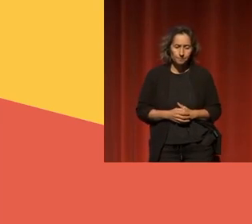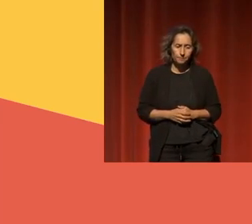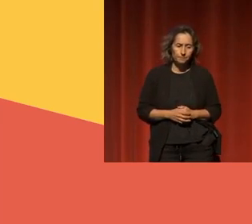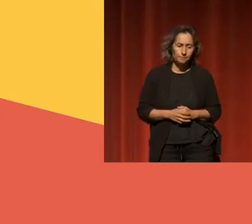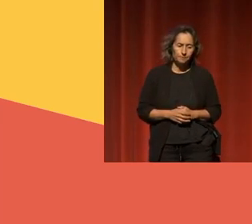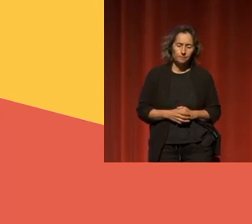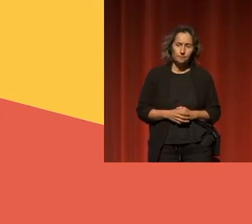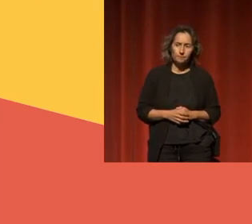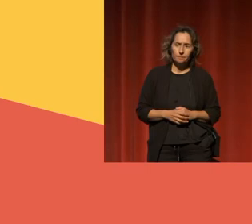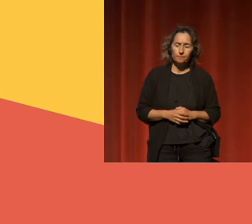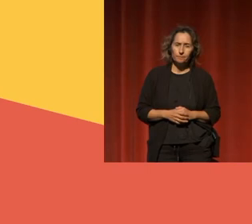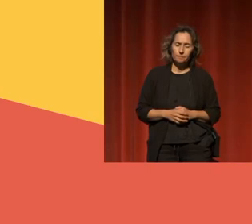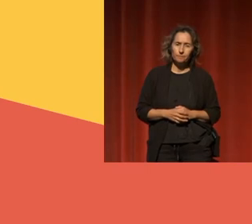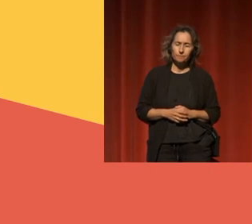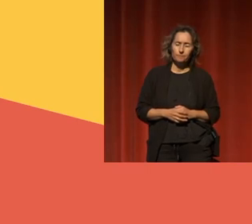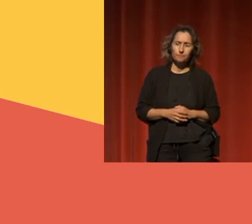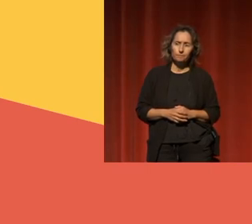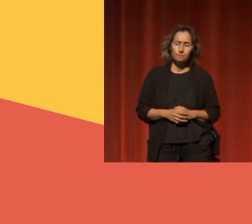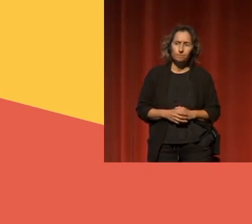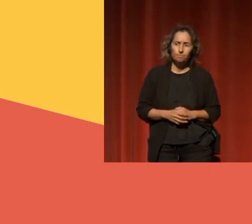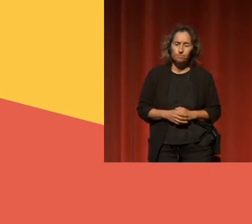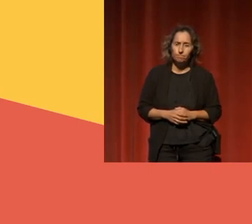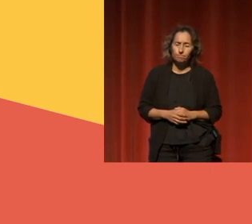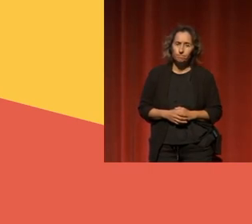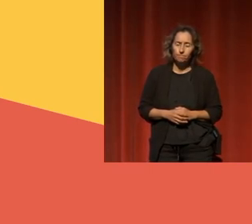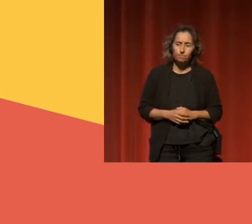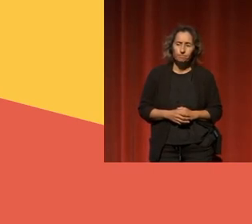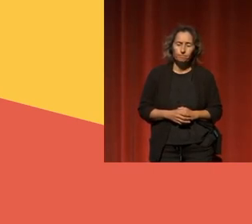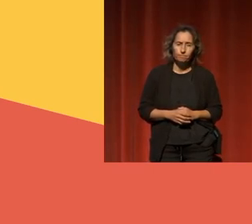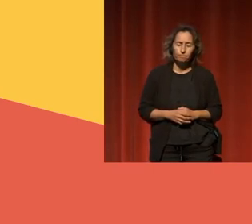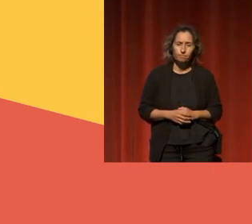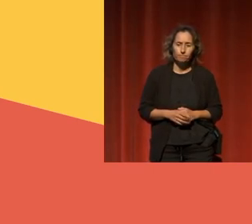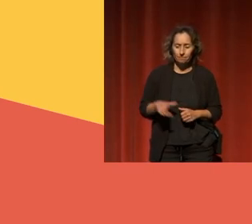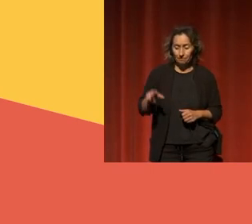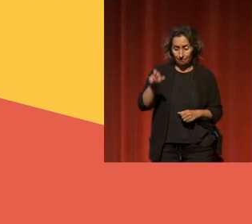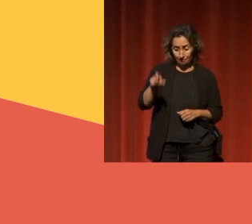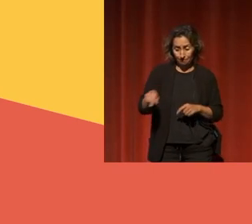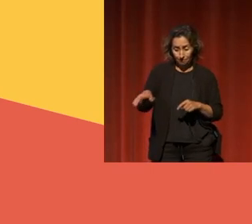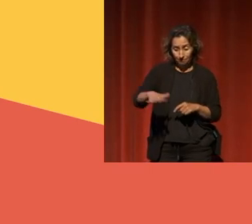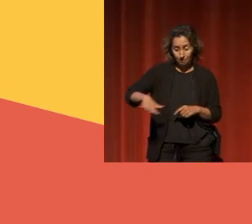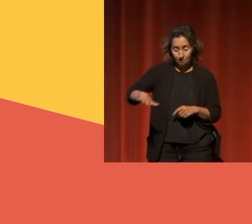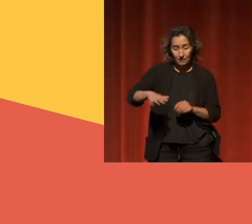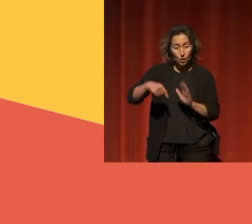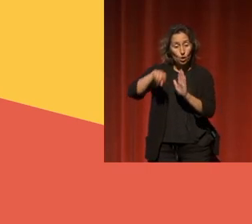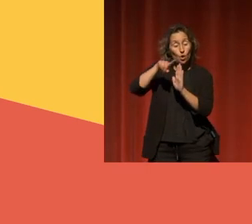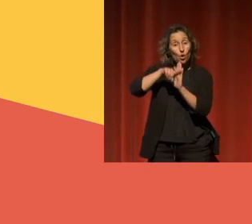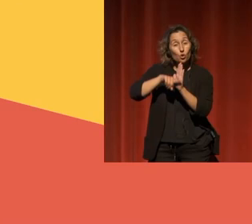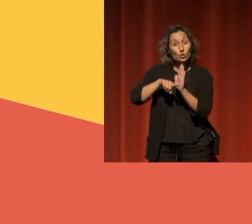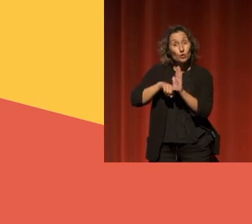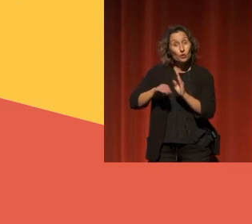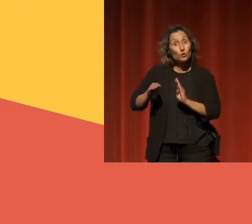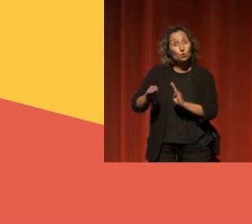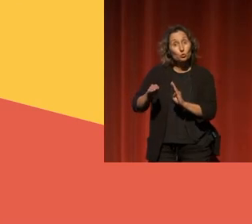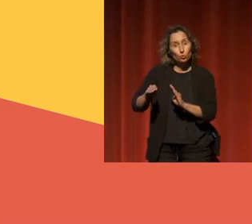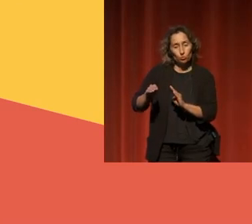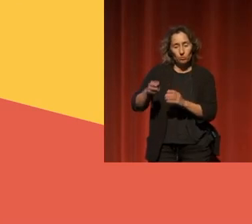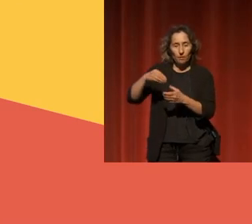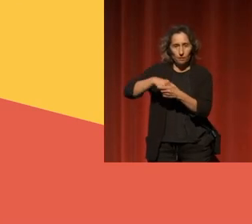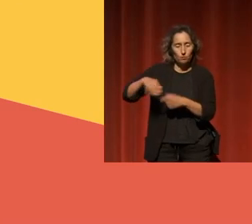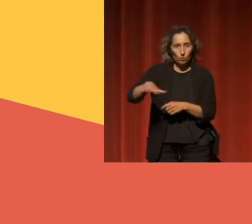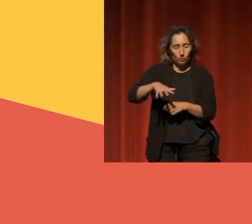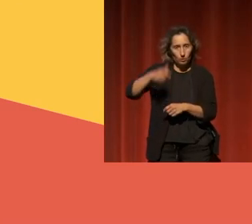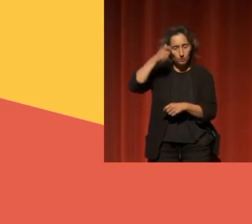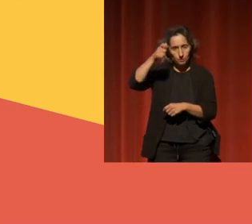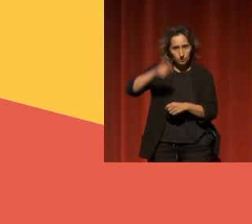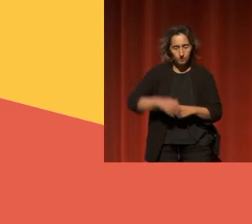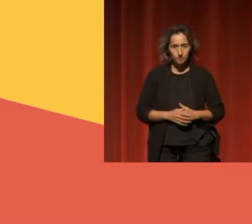amplio dentro empezamos a hablar de las condiciones de de este personal de las bibliotecas públicas en zonas Rurales observamos que hay un